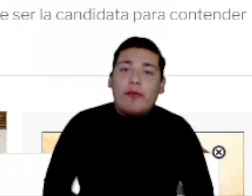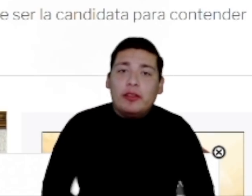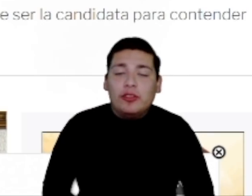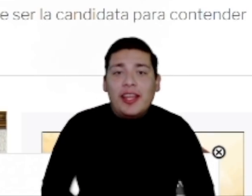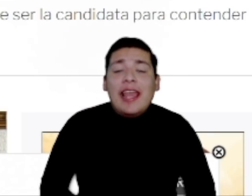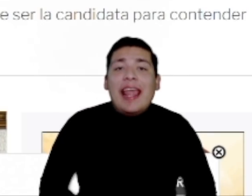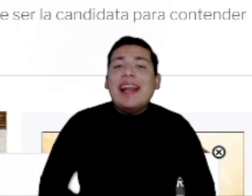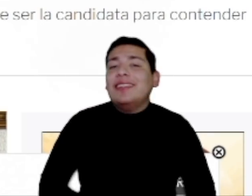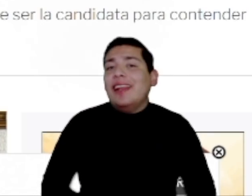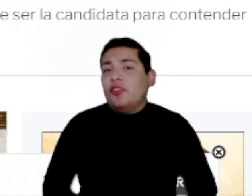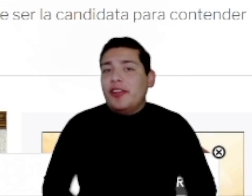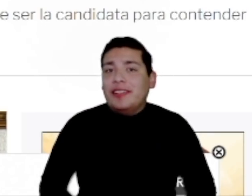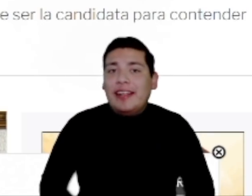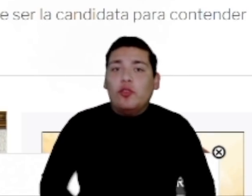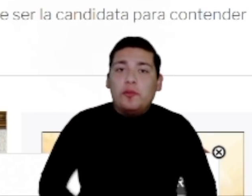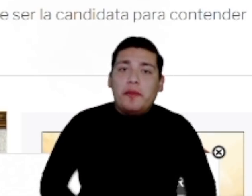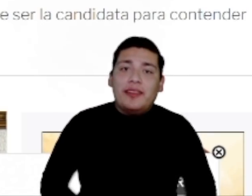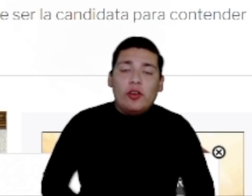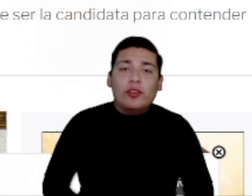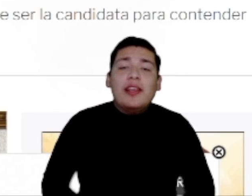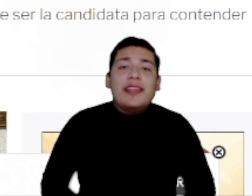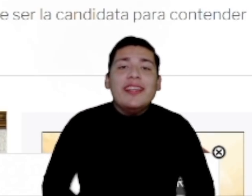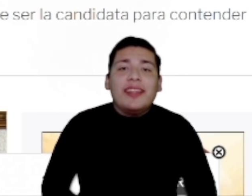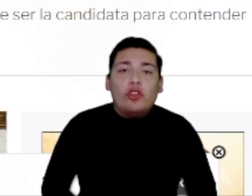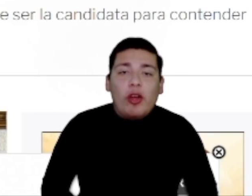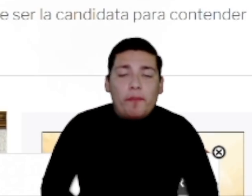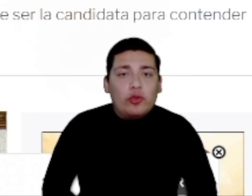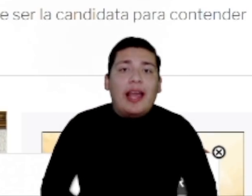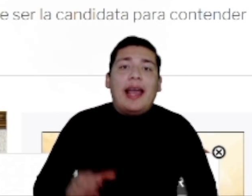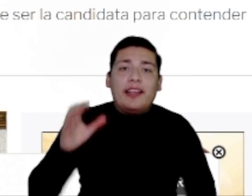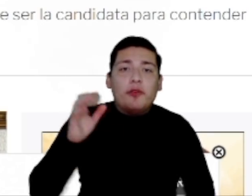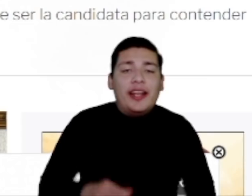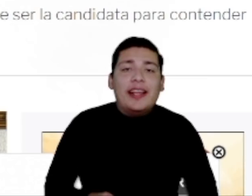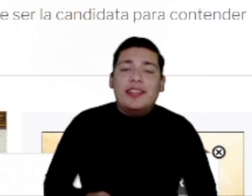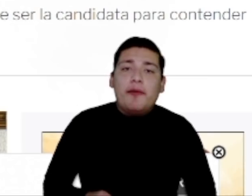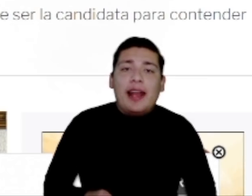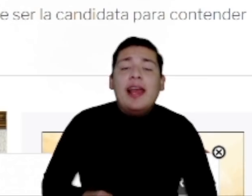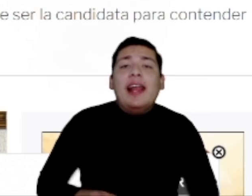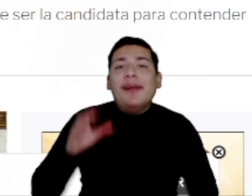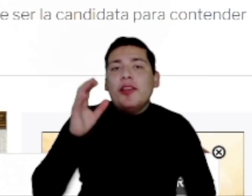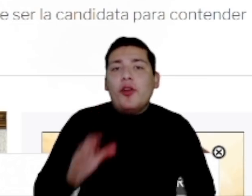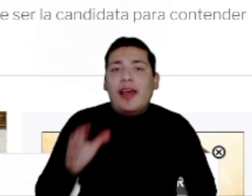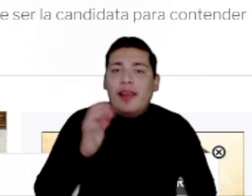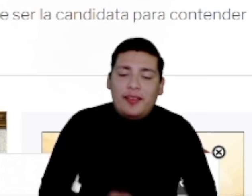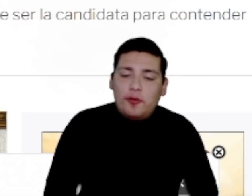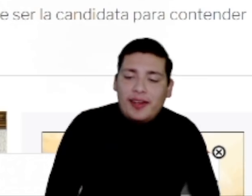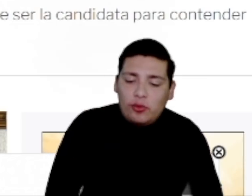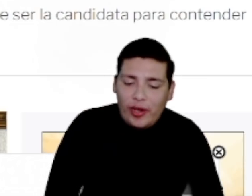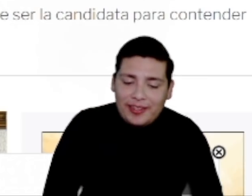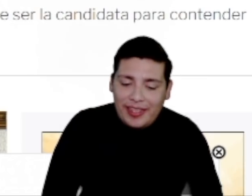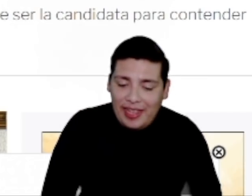la 4T en las elecciones del 2022. Y es que todo apunta a que Morena se llevará la mayoría de